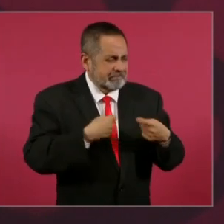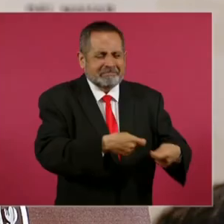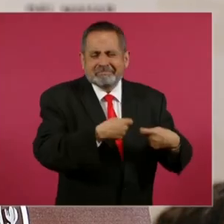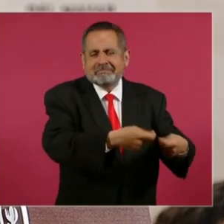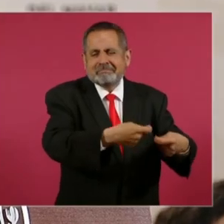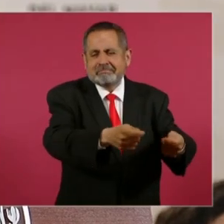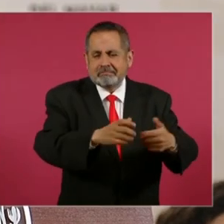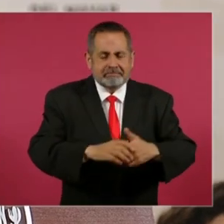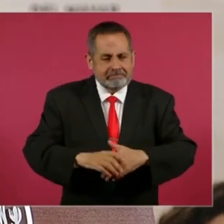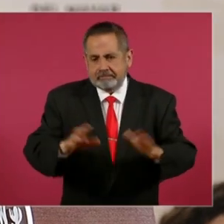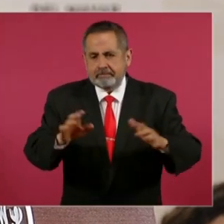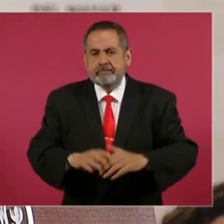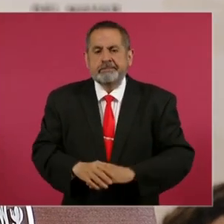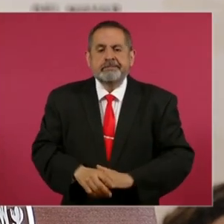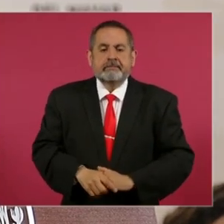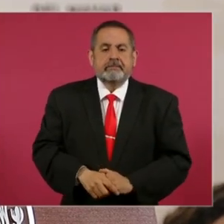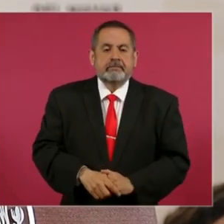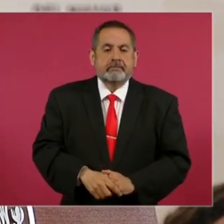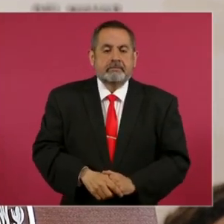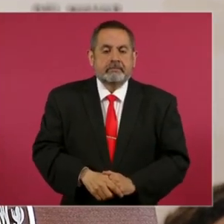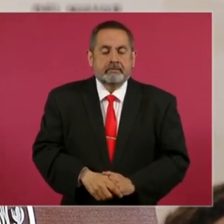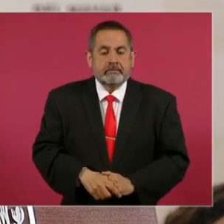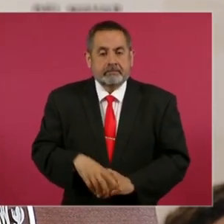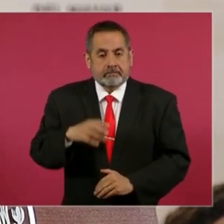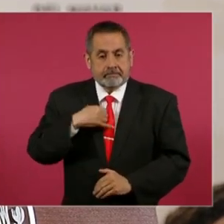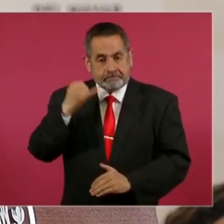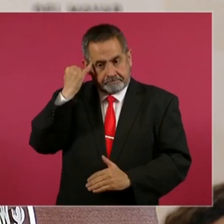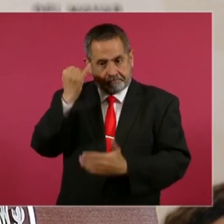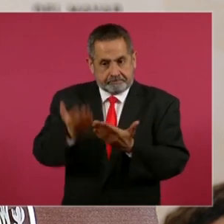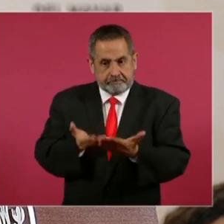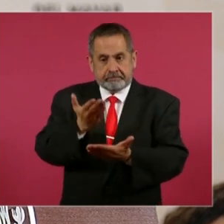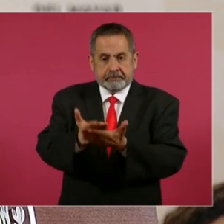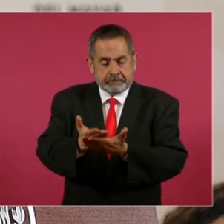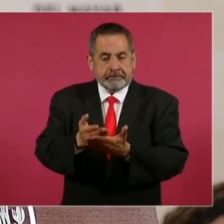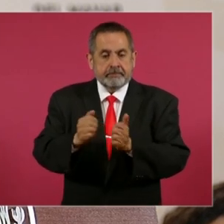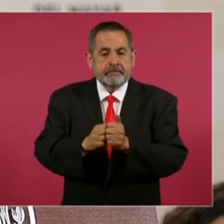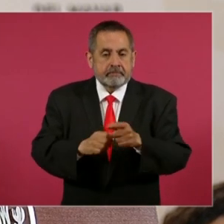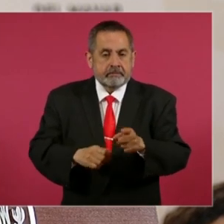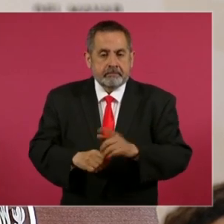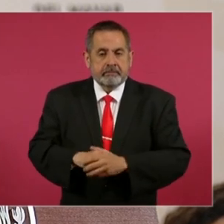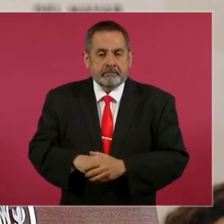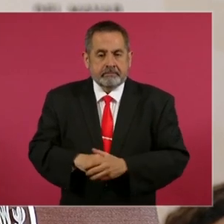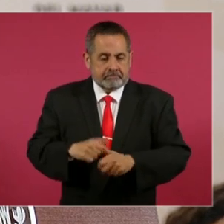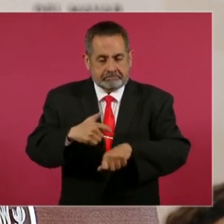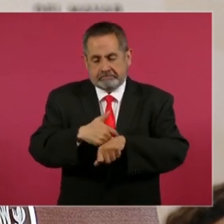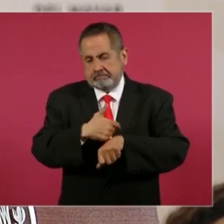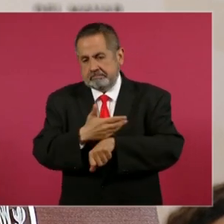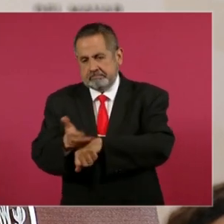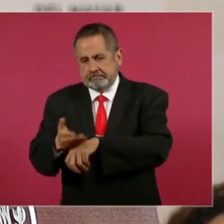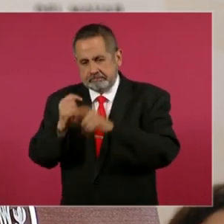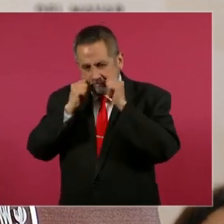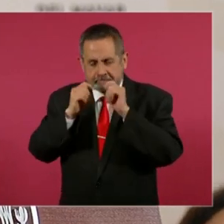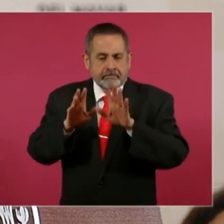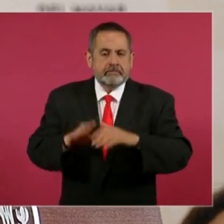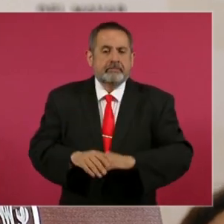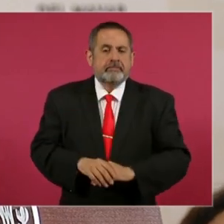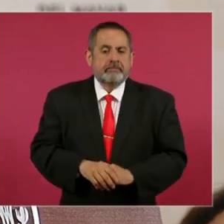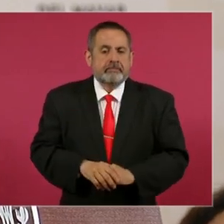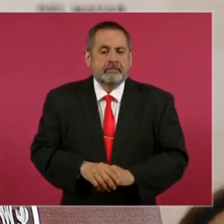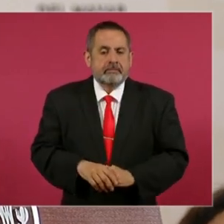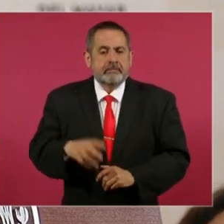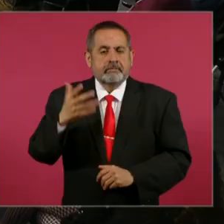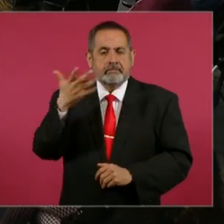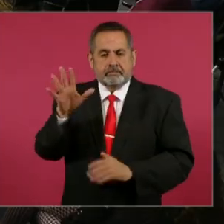todo. Les voy a plantear, o sea, aunque nos lleve tiempo, los